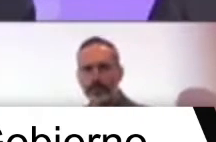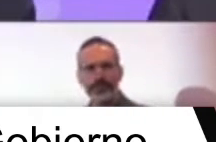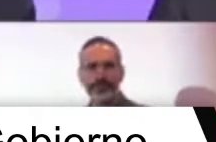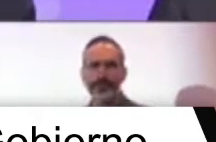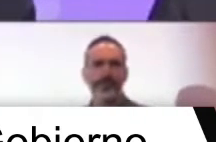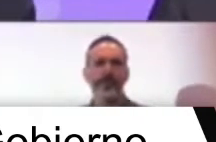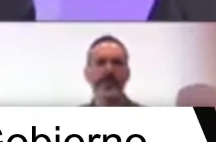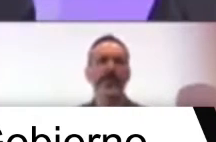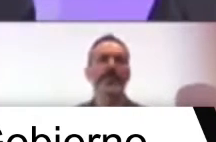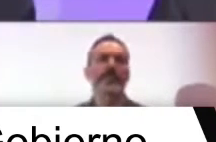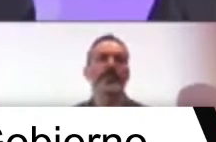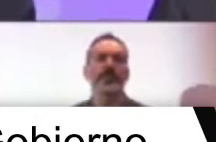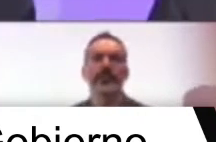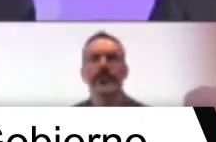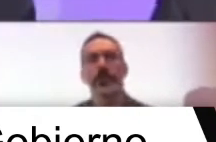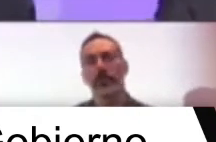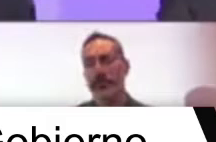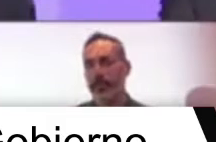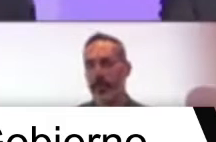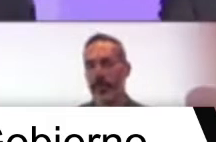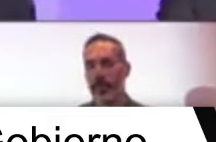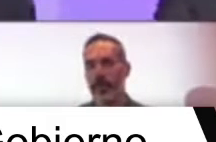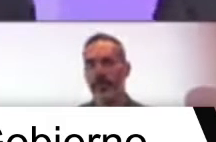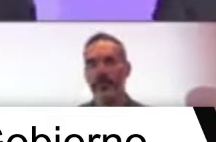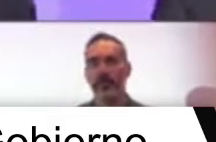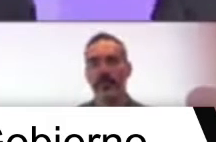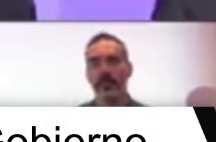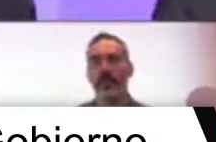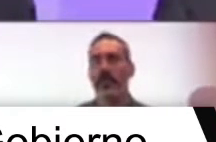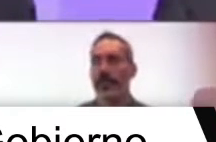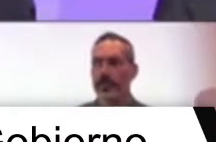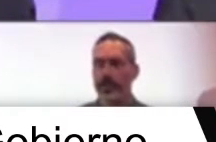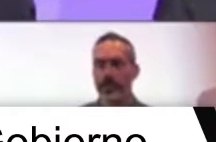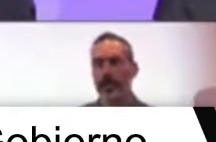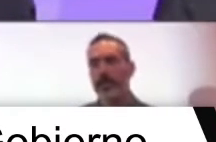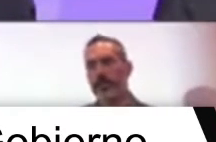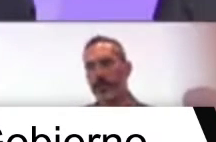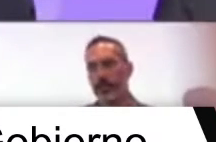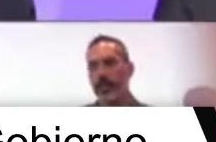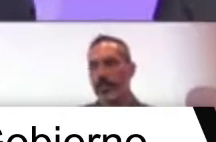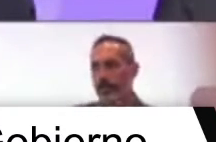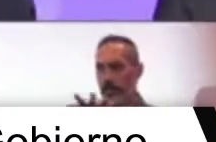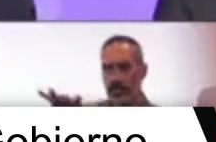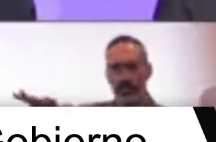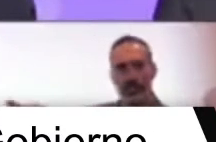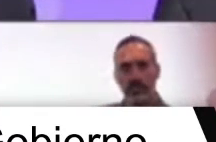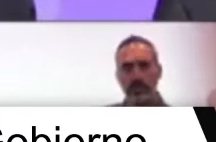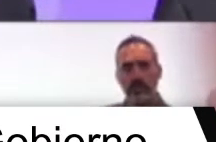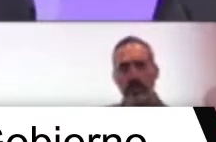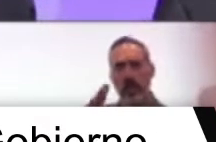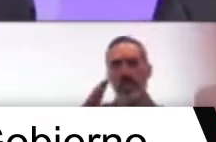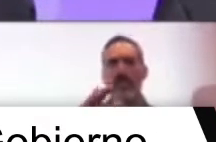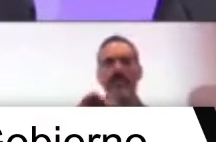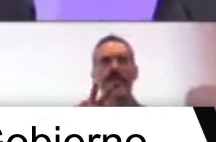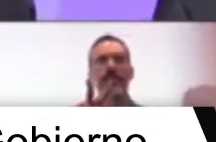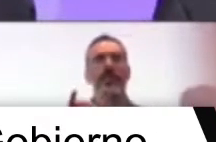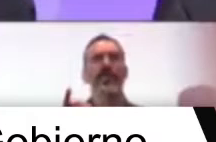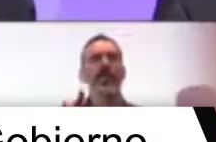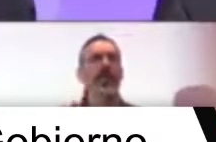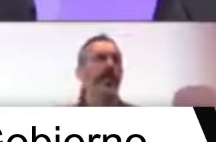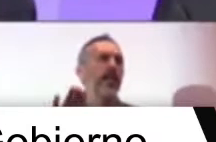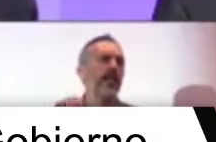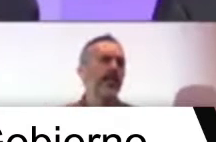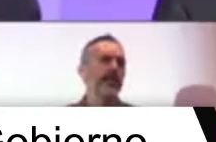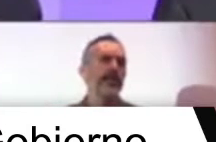de jugar la sociedad civil en temas de prevención del delito, en disminuir las adicciones, así como fortalecer